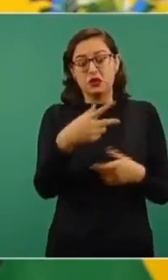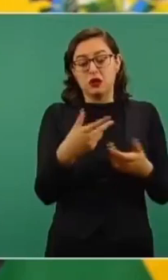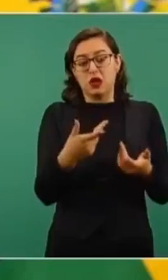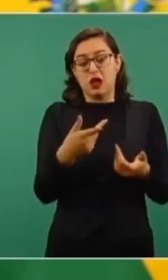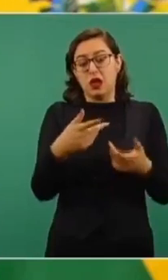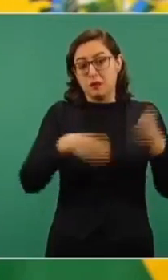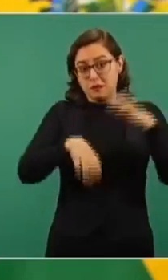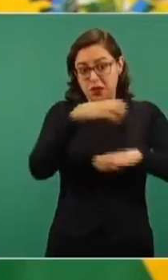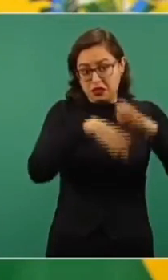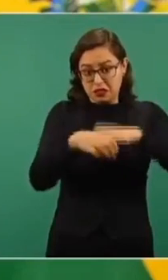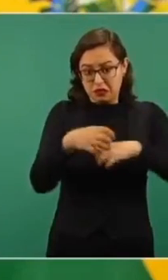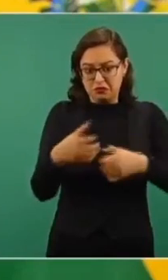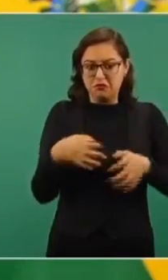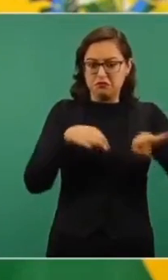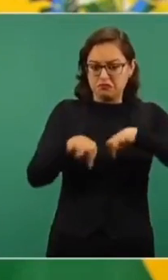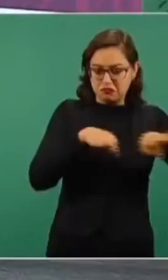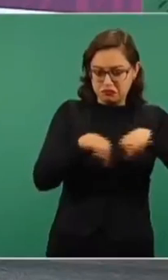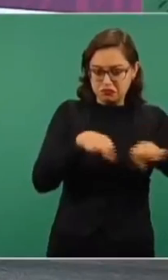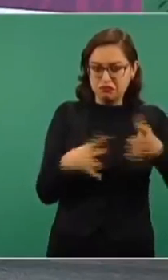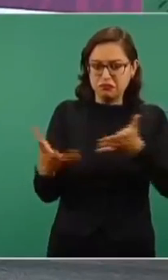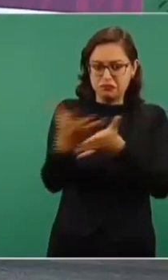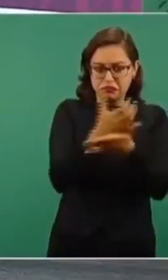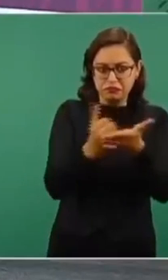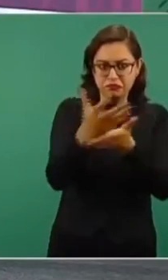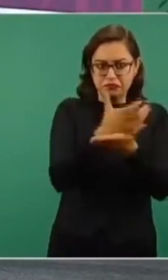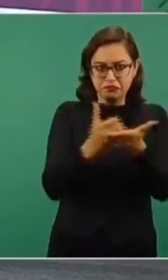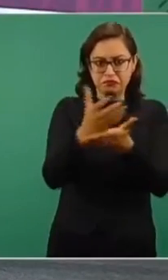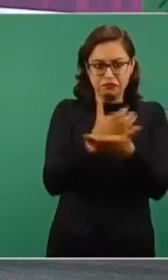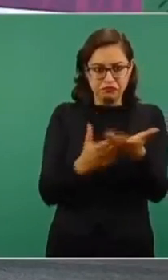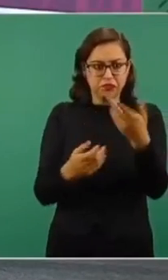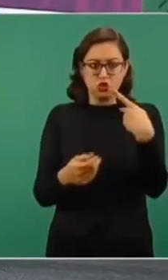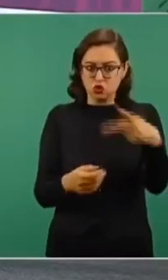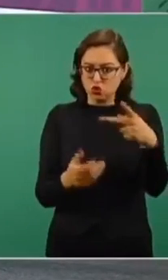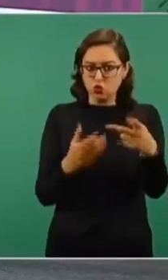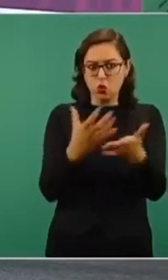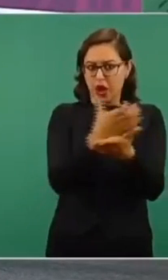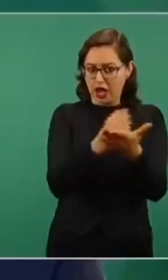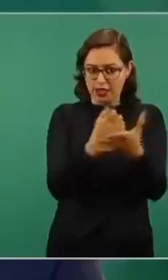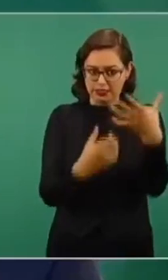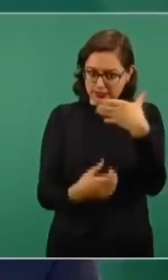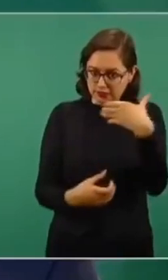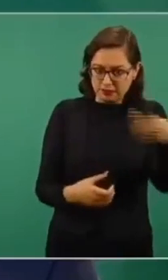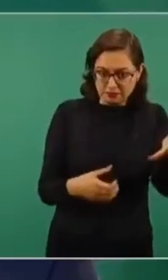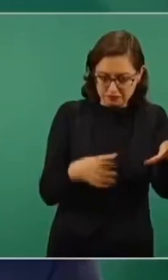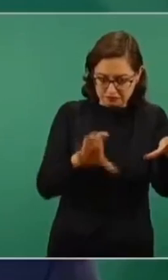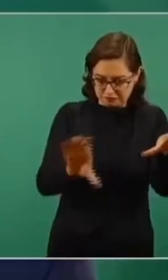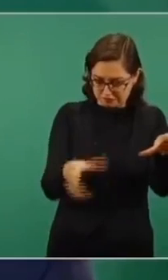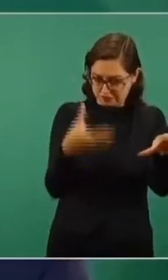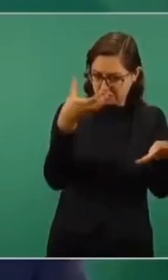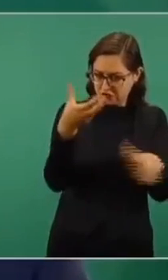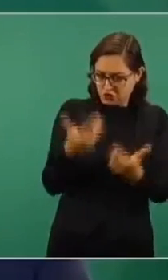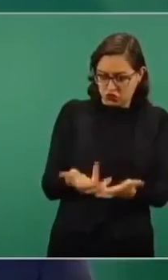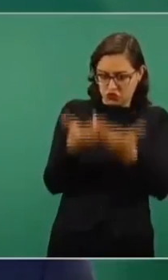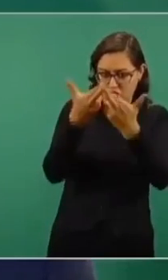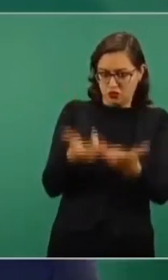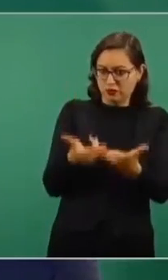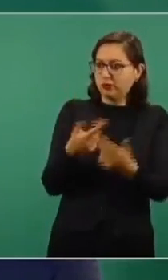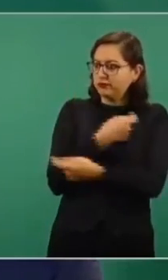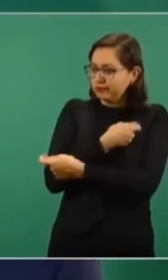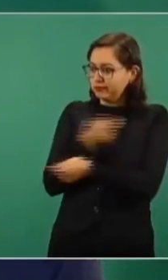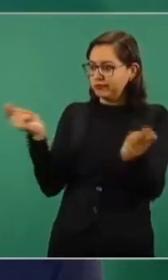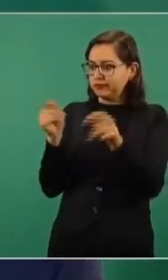sociedad y conformamos una sociedad más igual. Una sociedad más igual, y ahí está la hipótesis, crece más